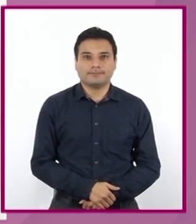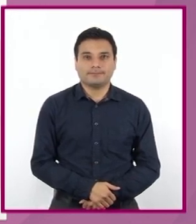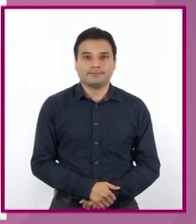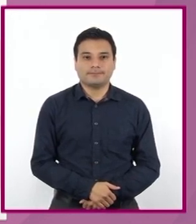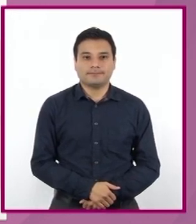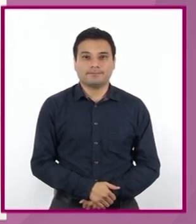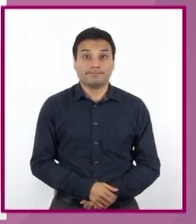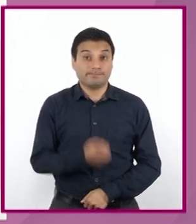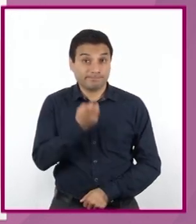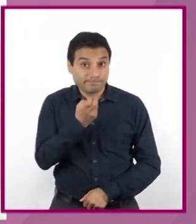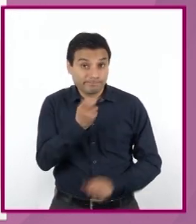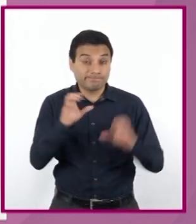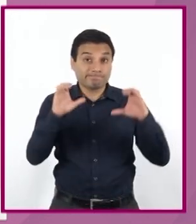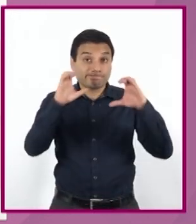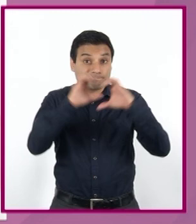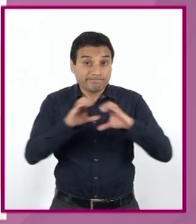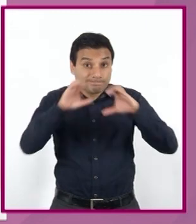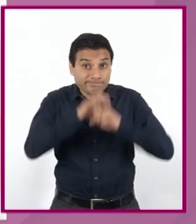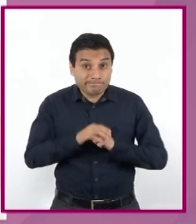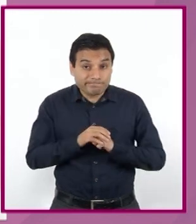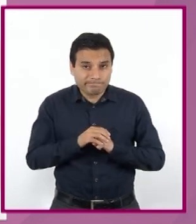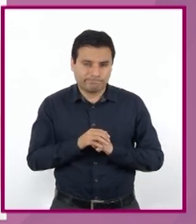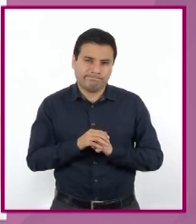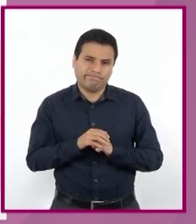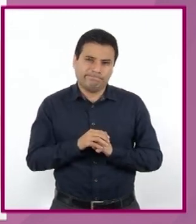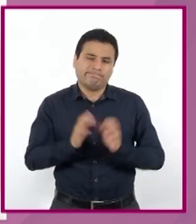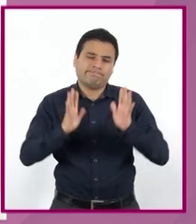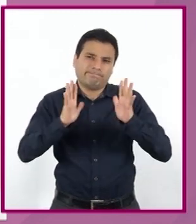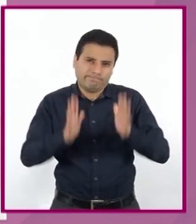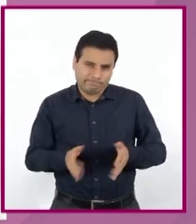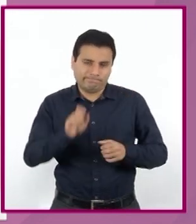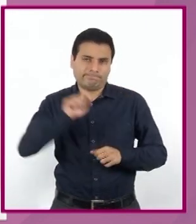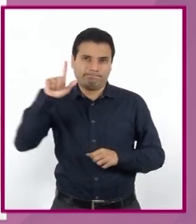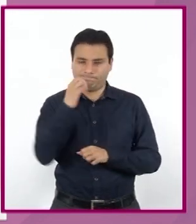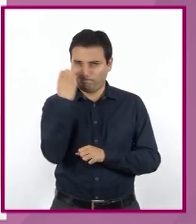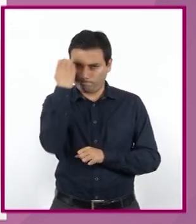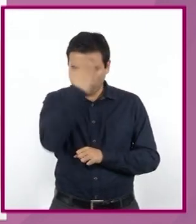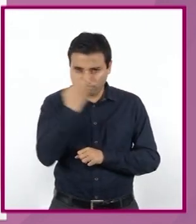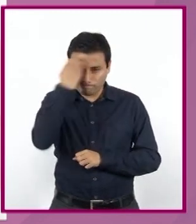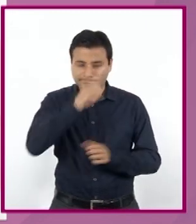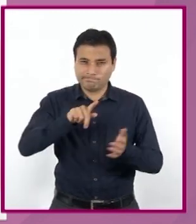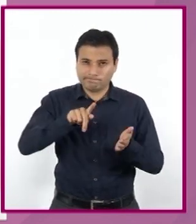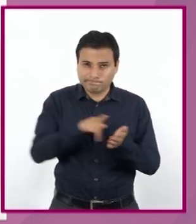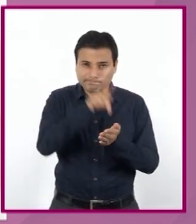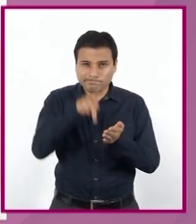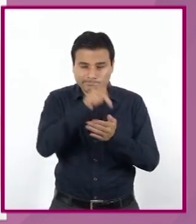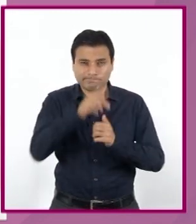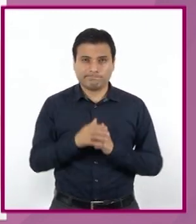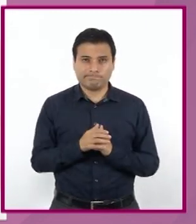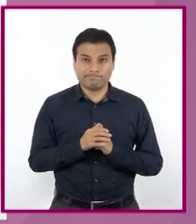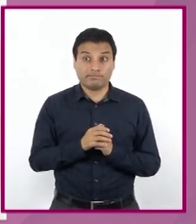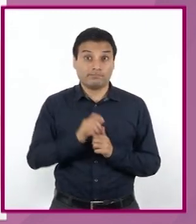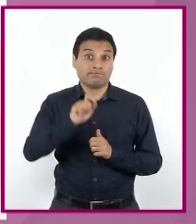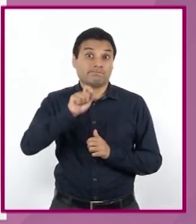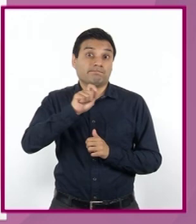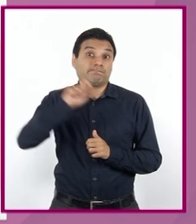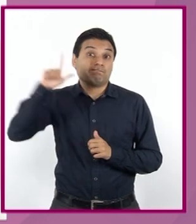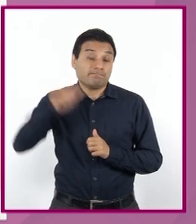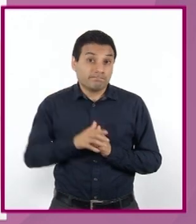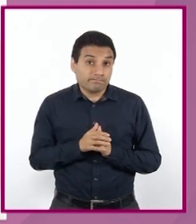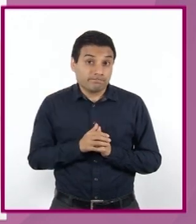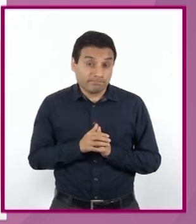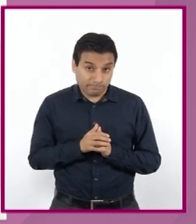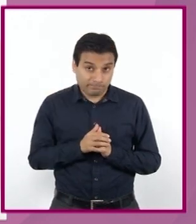Esa pieza musical ha sido analizada varias veces por especialistas. Los especialistas han